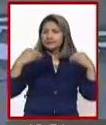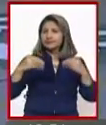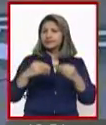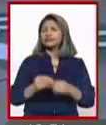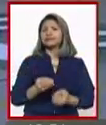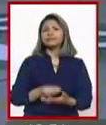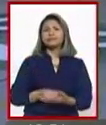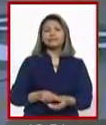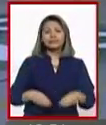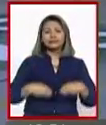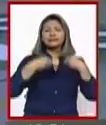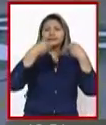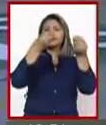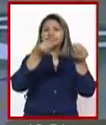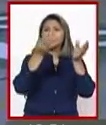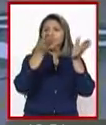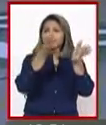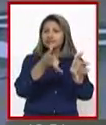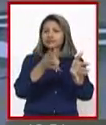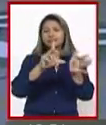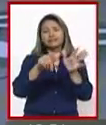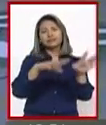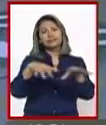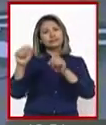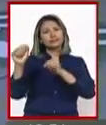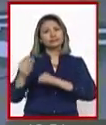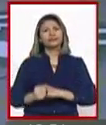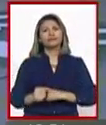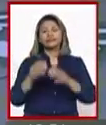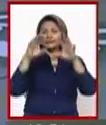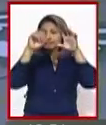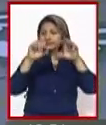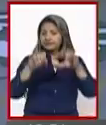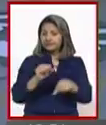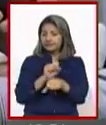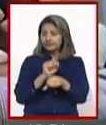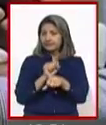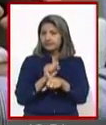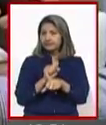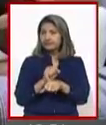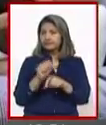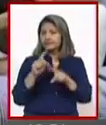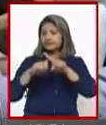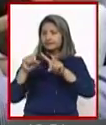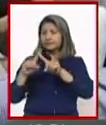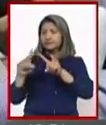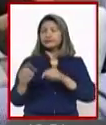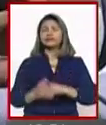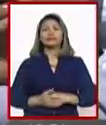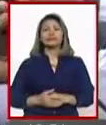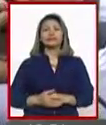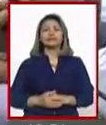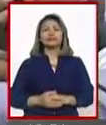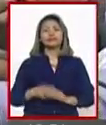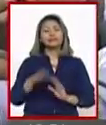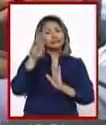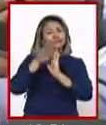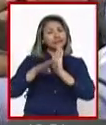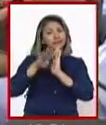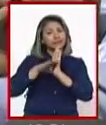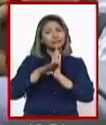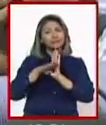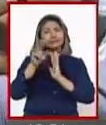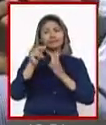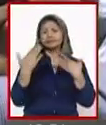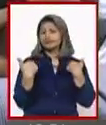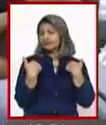a los minoristas y se va. Entonces, un sistema de trabajo de los mayoristas es muy diferente al minorista. Los minoristas no tienen